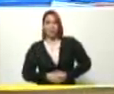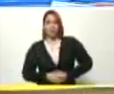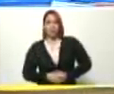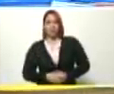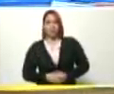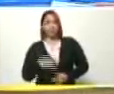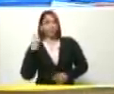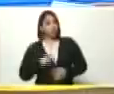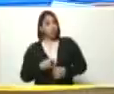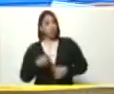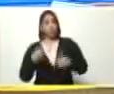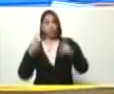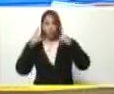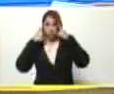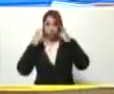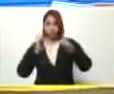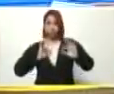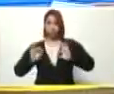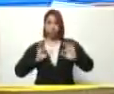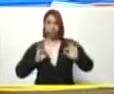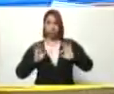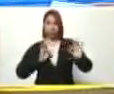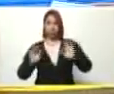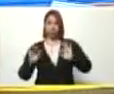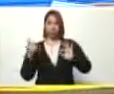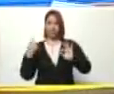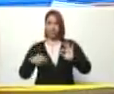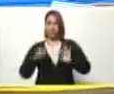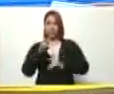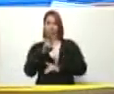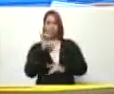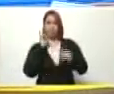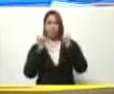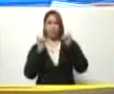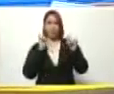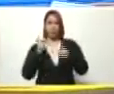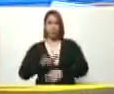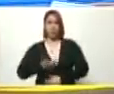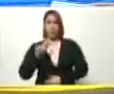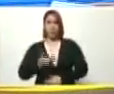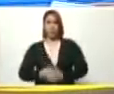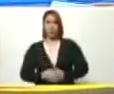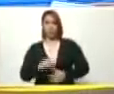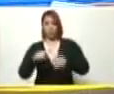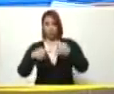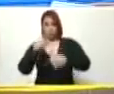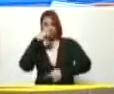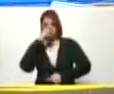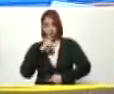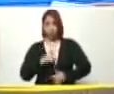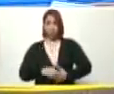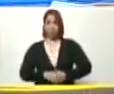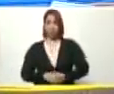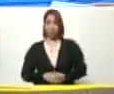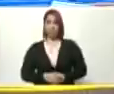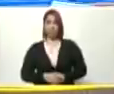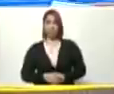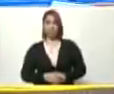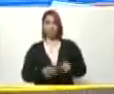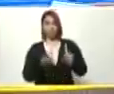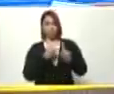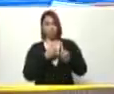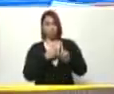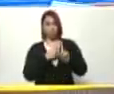Tenemos que prepararnos porque tenemos dos conmemoraciones muy importantes el próximo año. En primer